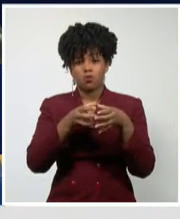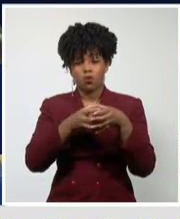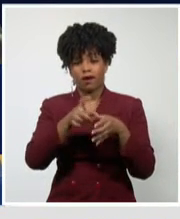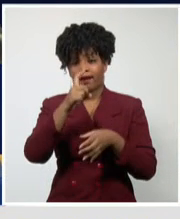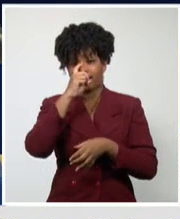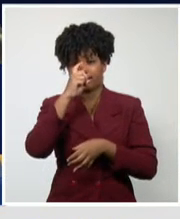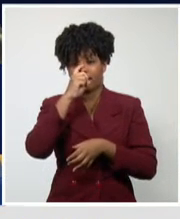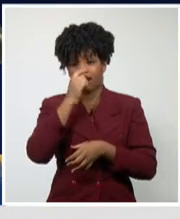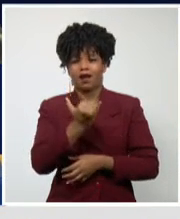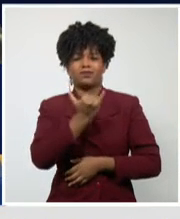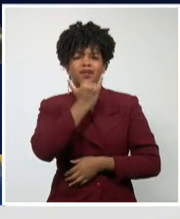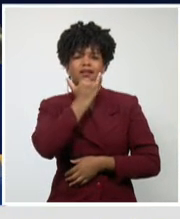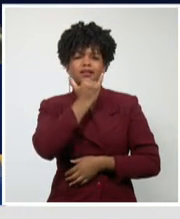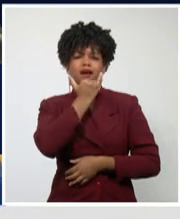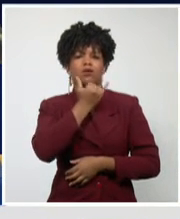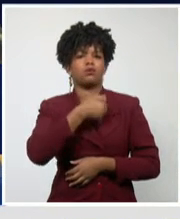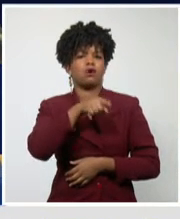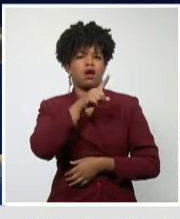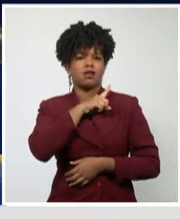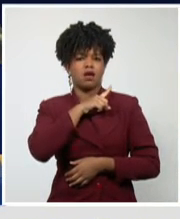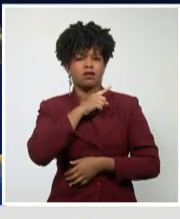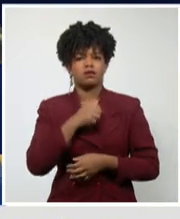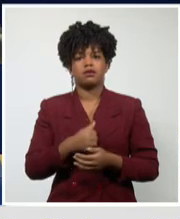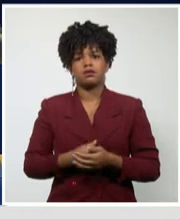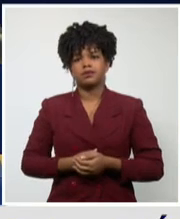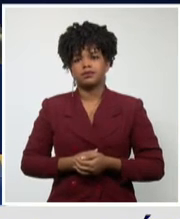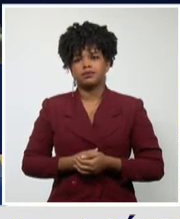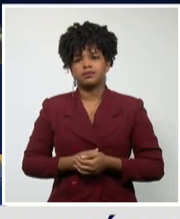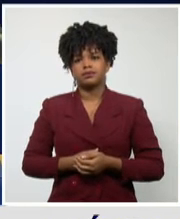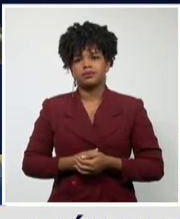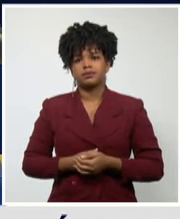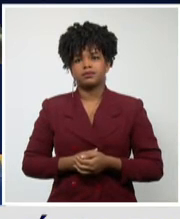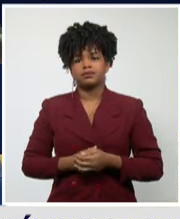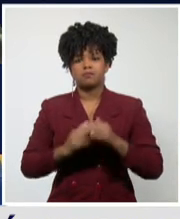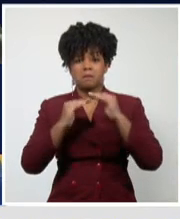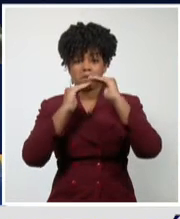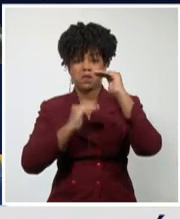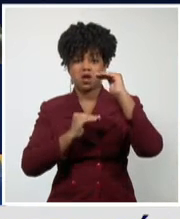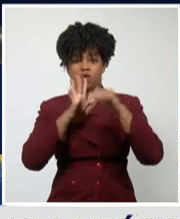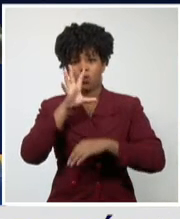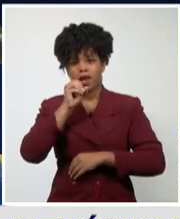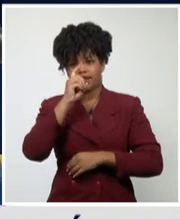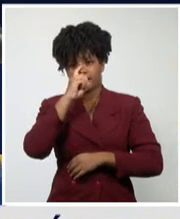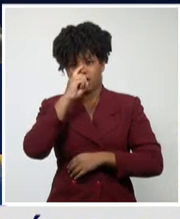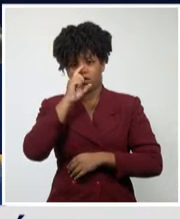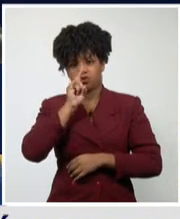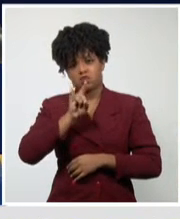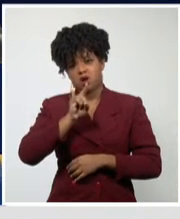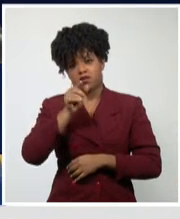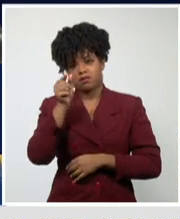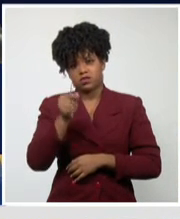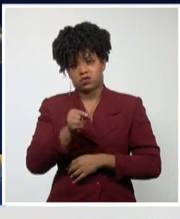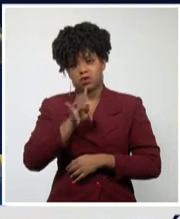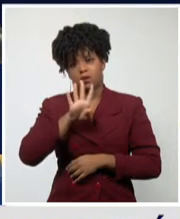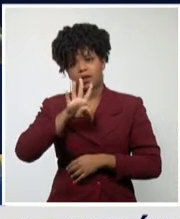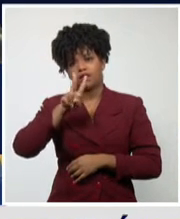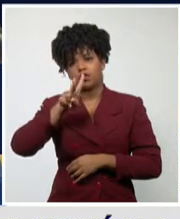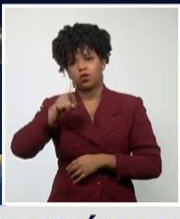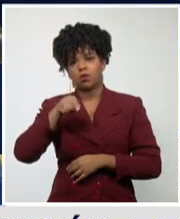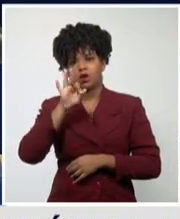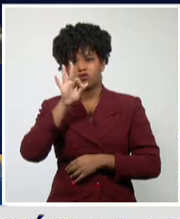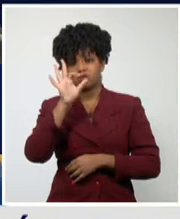ayer fueron los menores de 40 años, con 9 casos, 42,8%, y